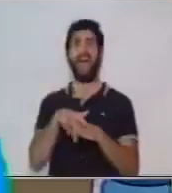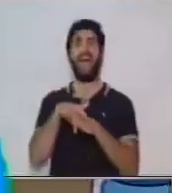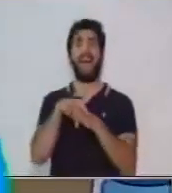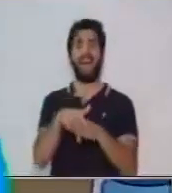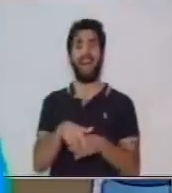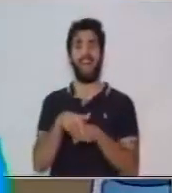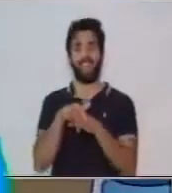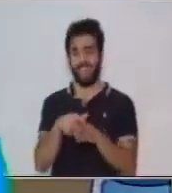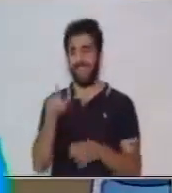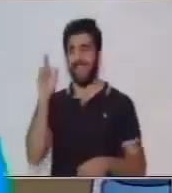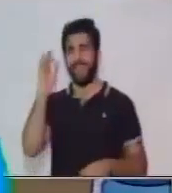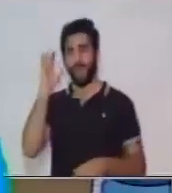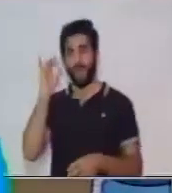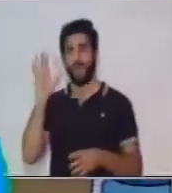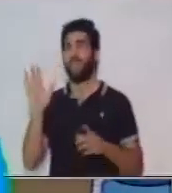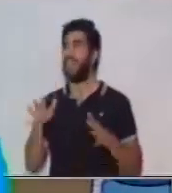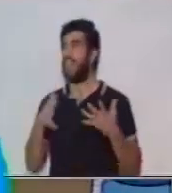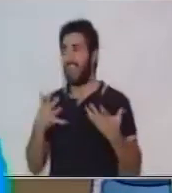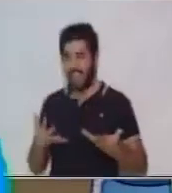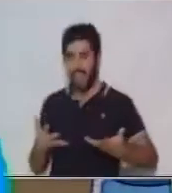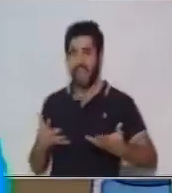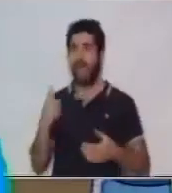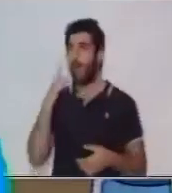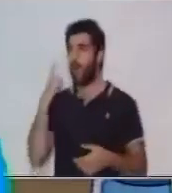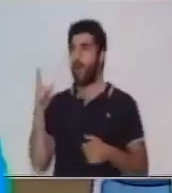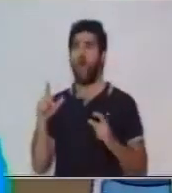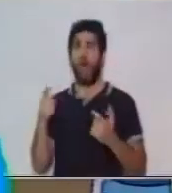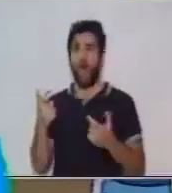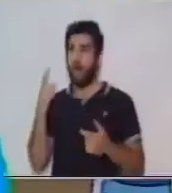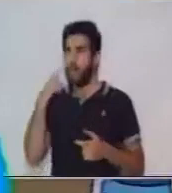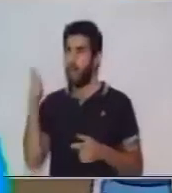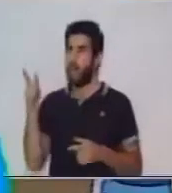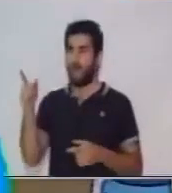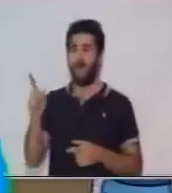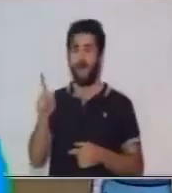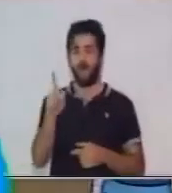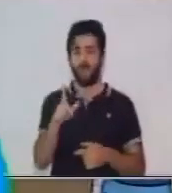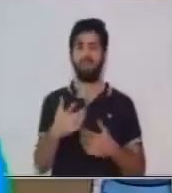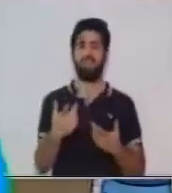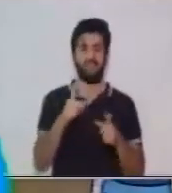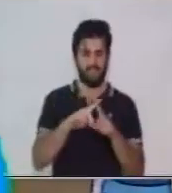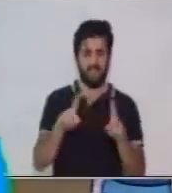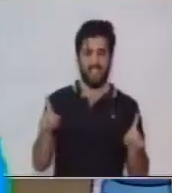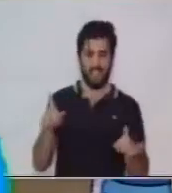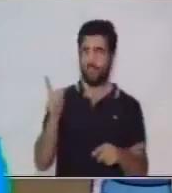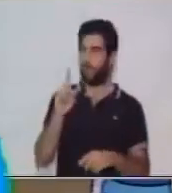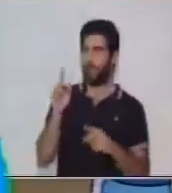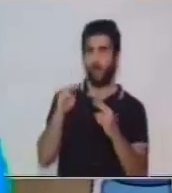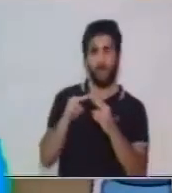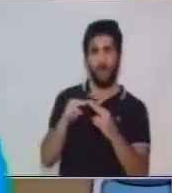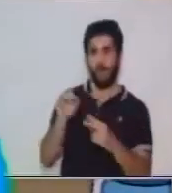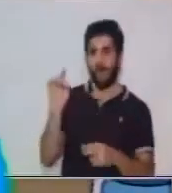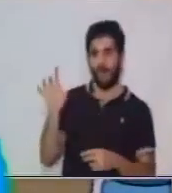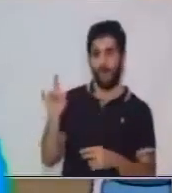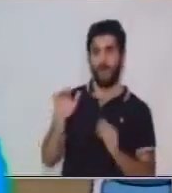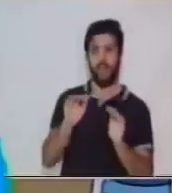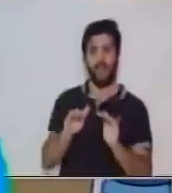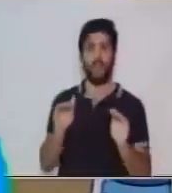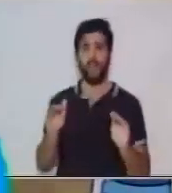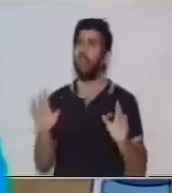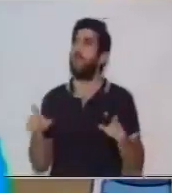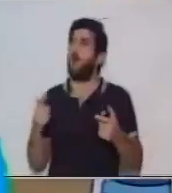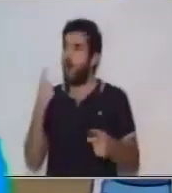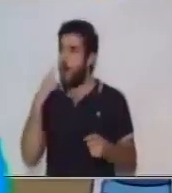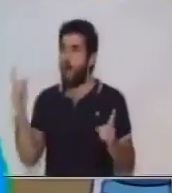madrugada se hacía llegar de la nada y se le aparecía en ocasiones a aquellos niños